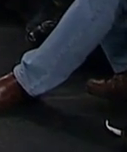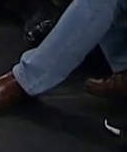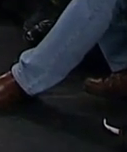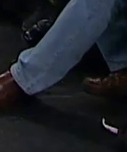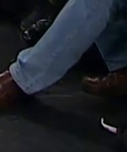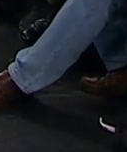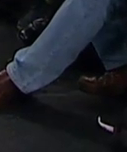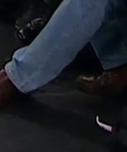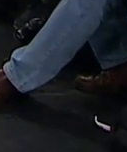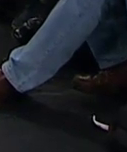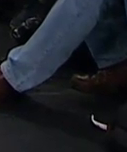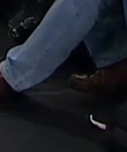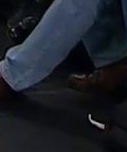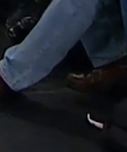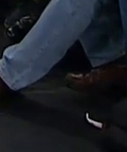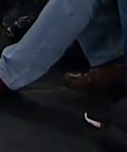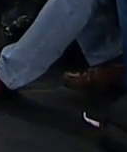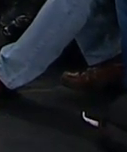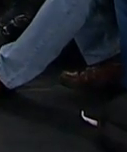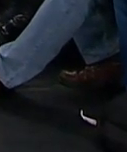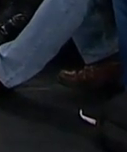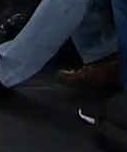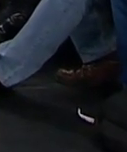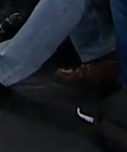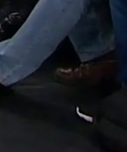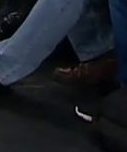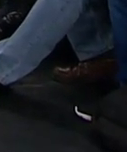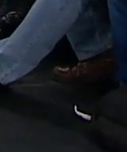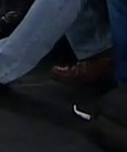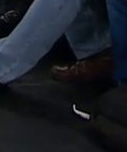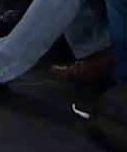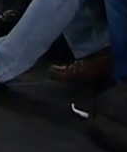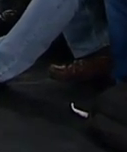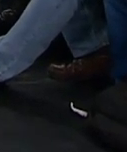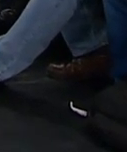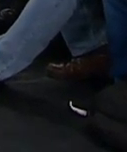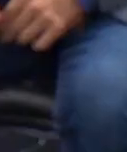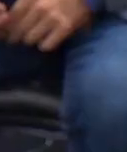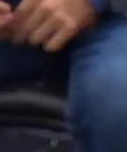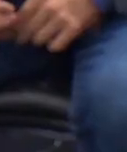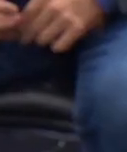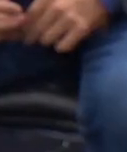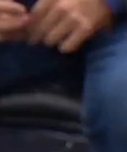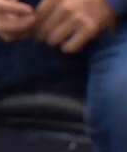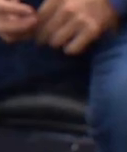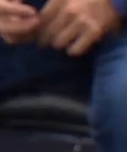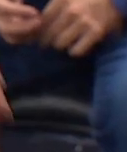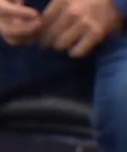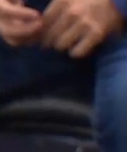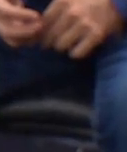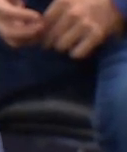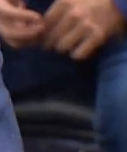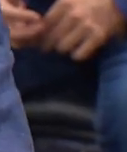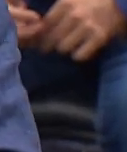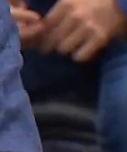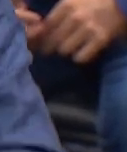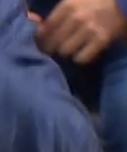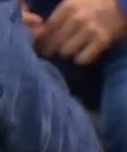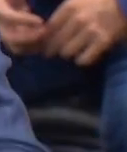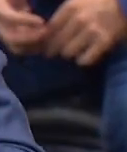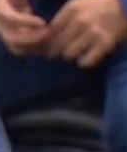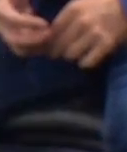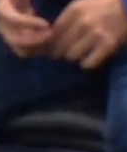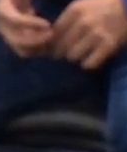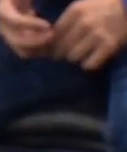para desde la alcaldía lograr las transformaciones sociales que medellín para impulsar nuestro desarrollo económico nuestro bienestar social